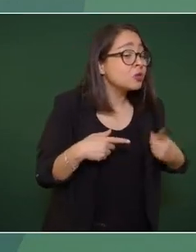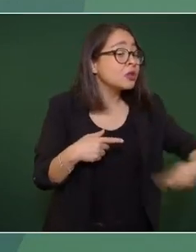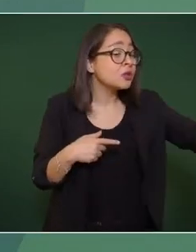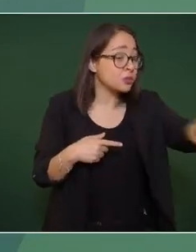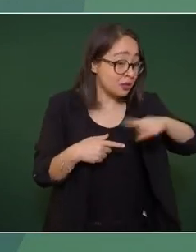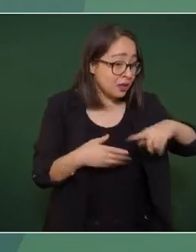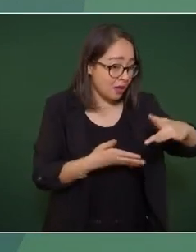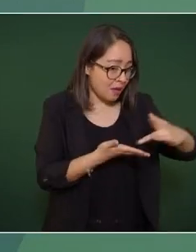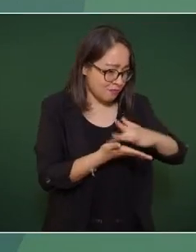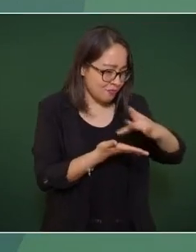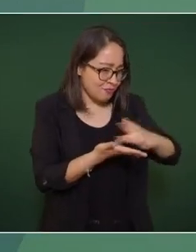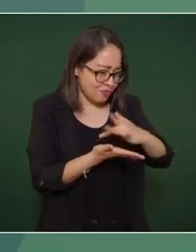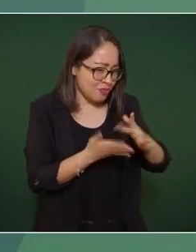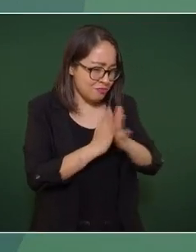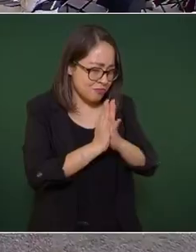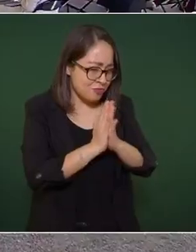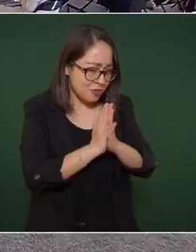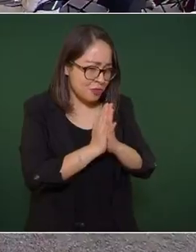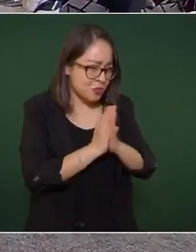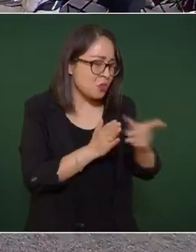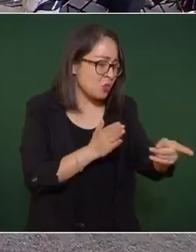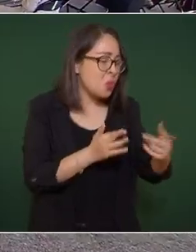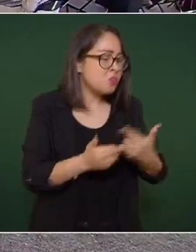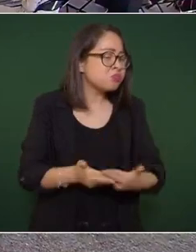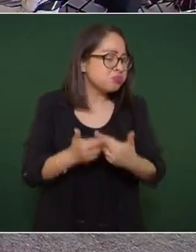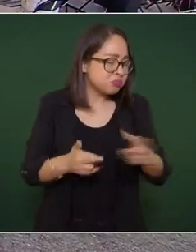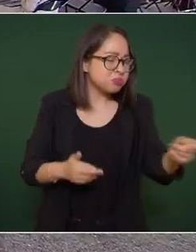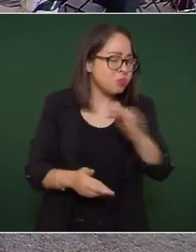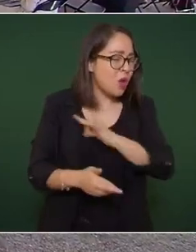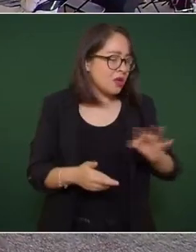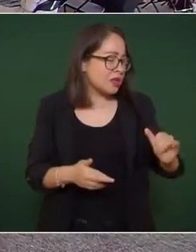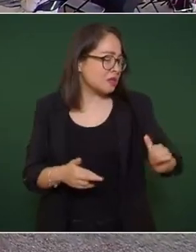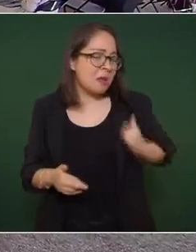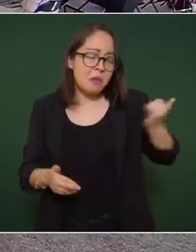recogieran en cubetas, en bidones,